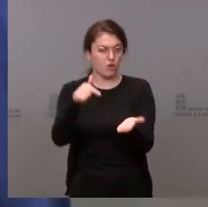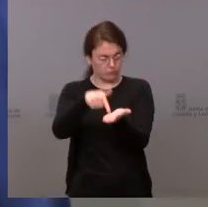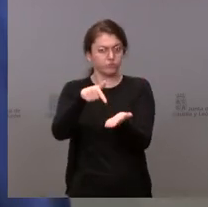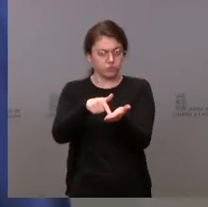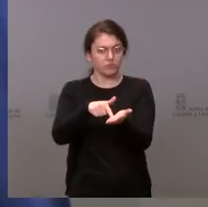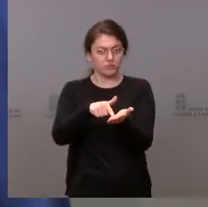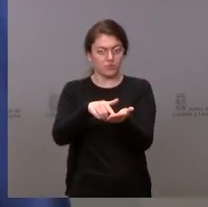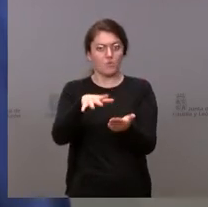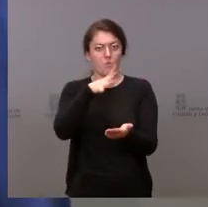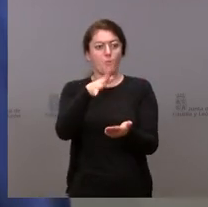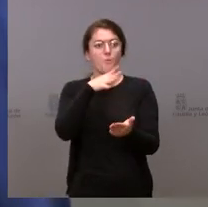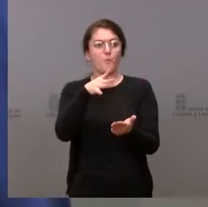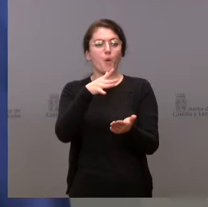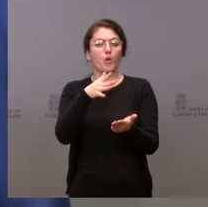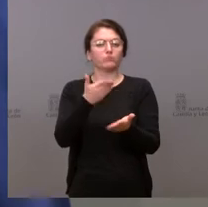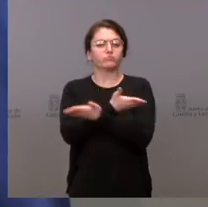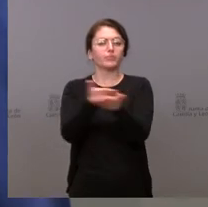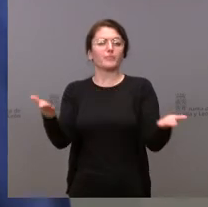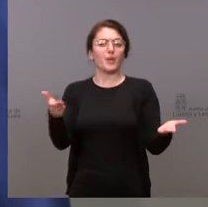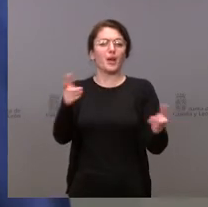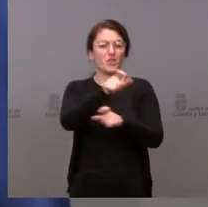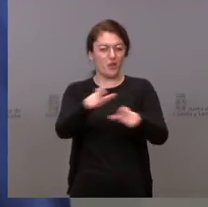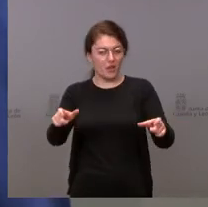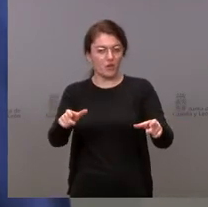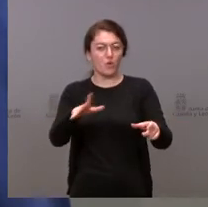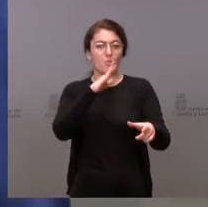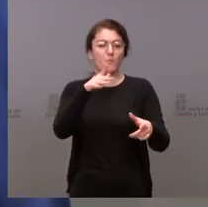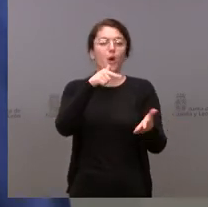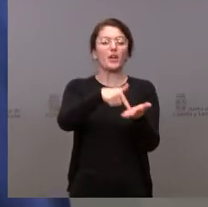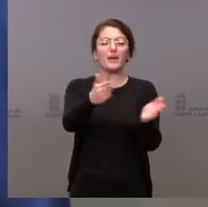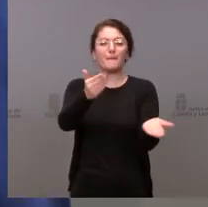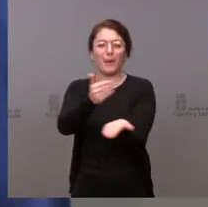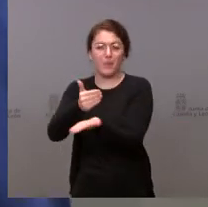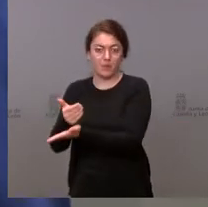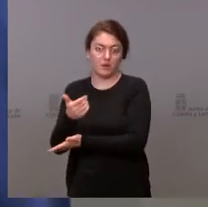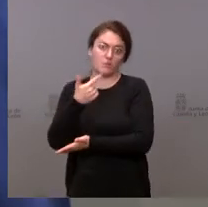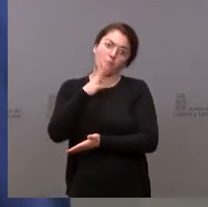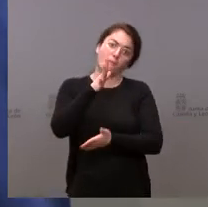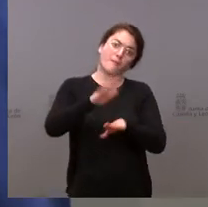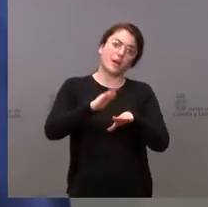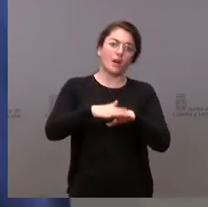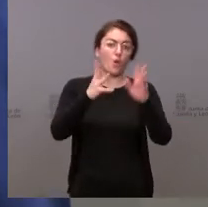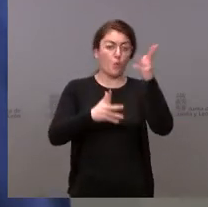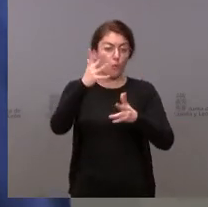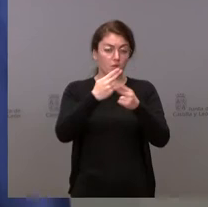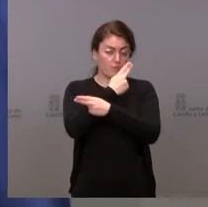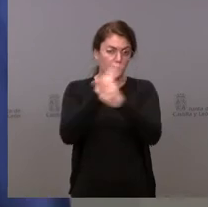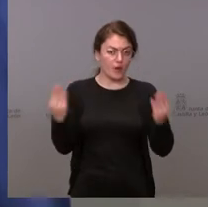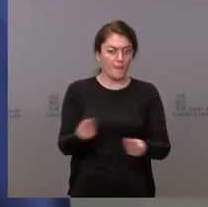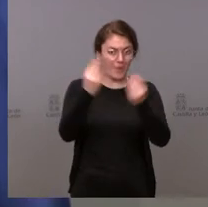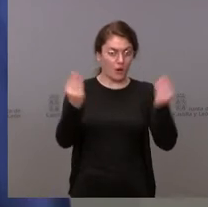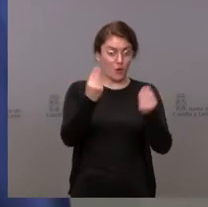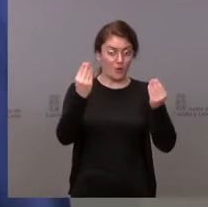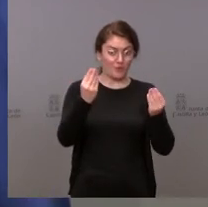servicio de los ciudadanos por aumentar la recaudación por mejorar nuestras cuentas públicas y por tanto por mejorar los servicios públicos esto es lo que estamos haciendo